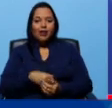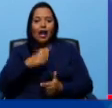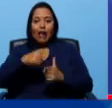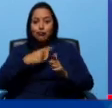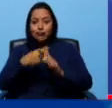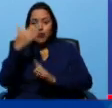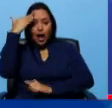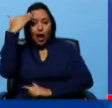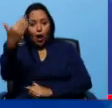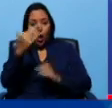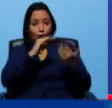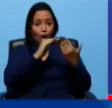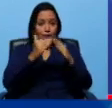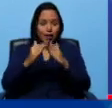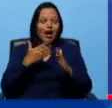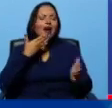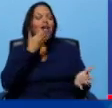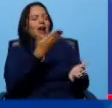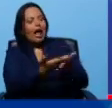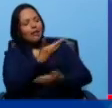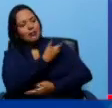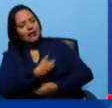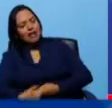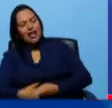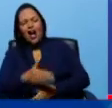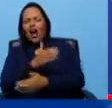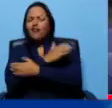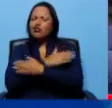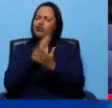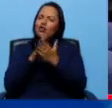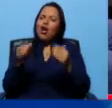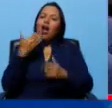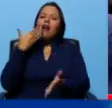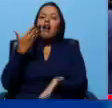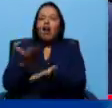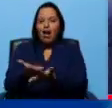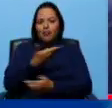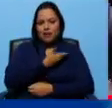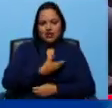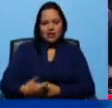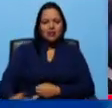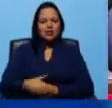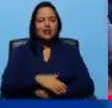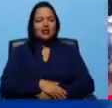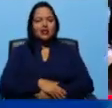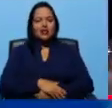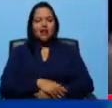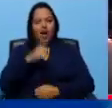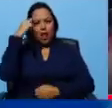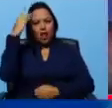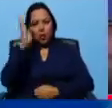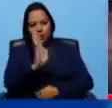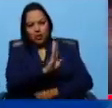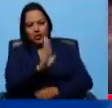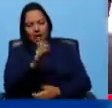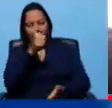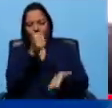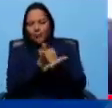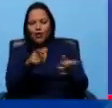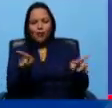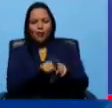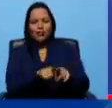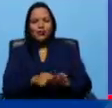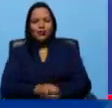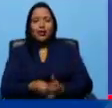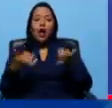la comuna. Gracias, presidente. Un abrazo a todos, ¿oíste? Gracias, presidente. Bueno, que Dios me la bendiga. Amén, igual. Vamos a